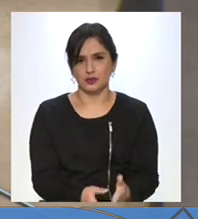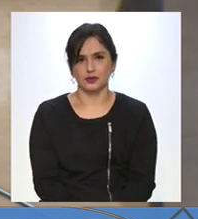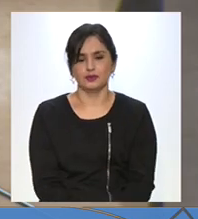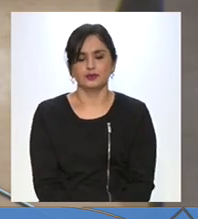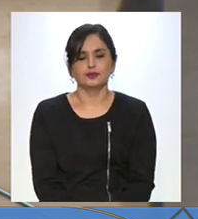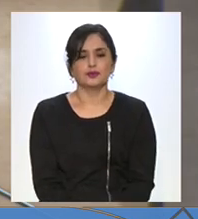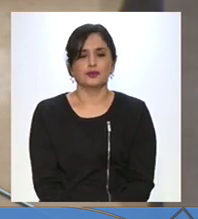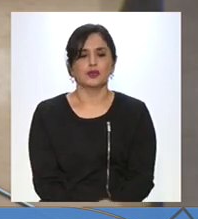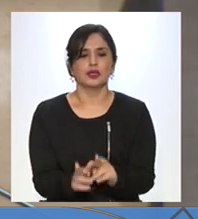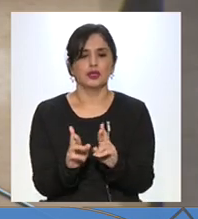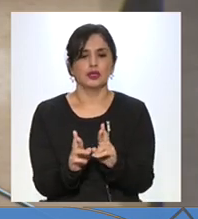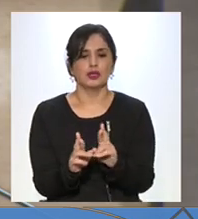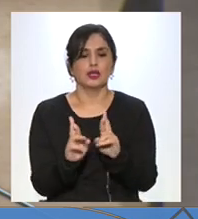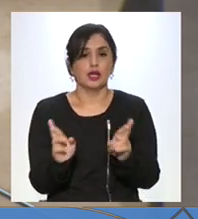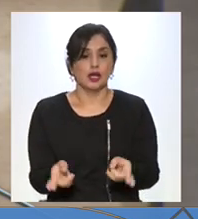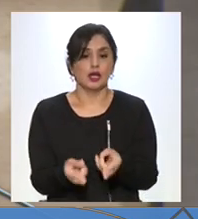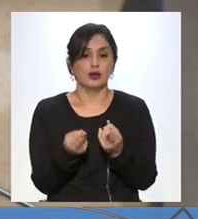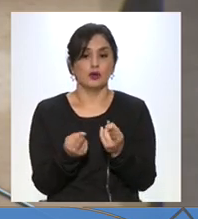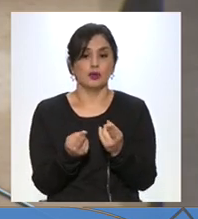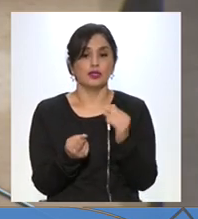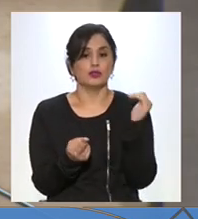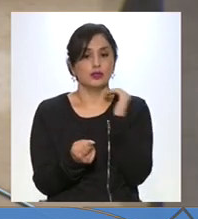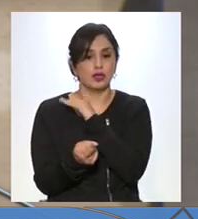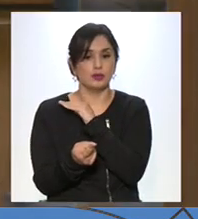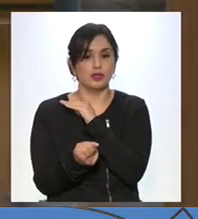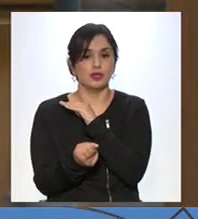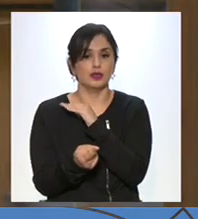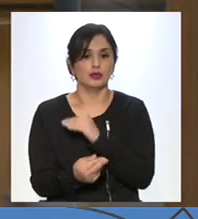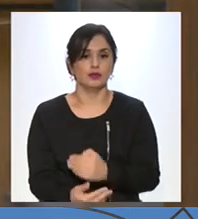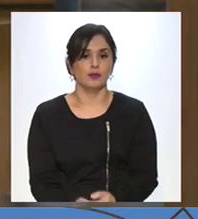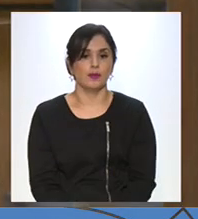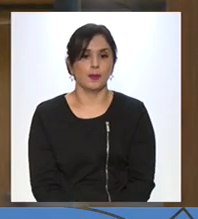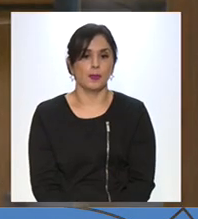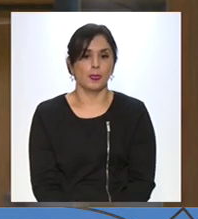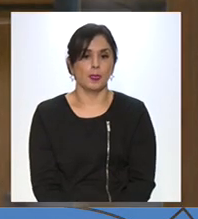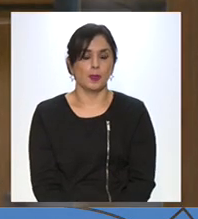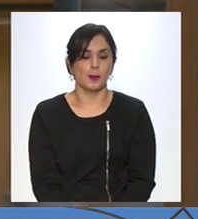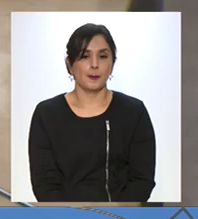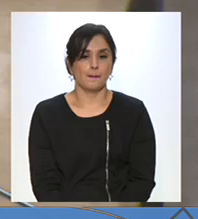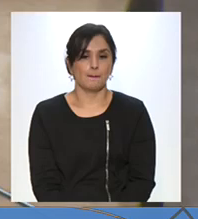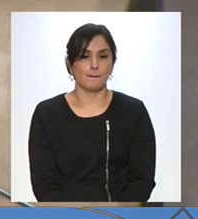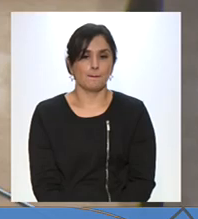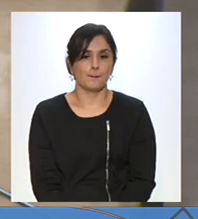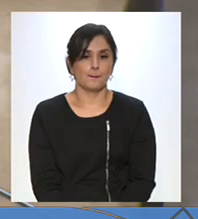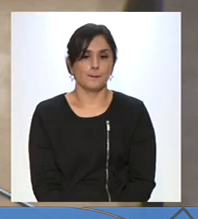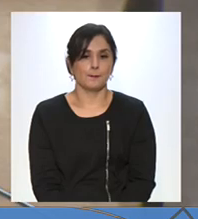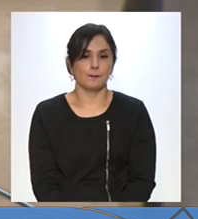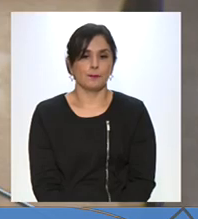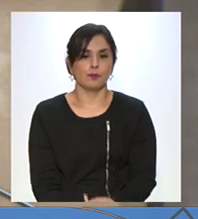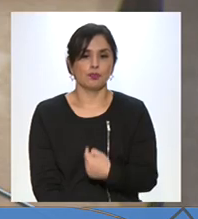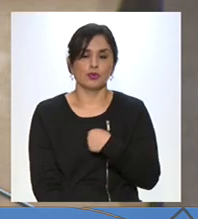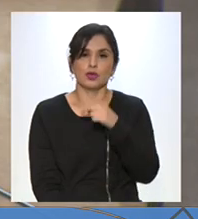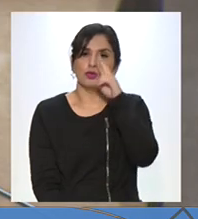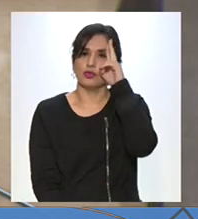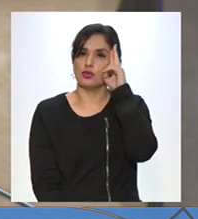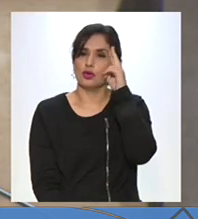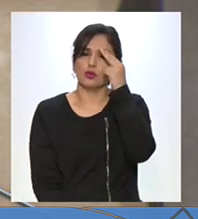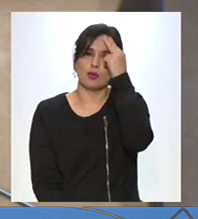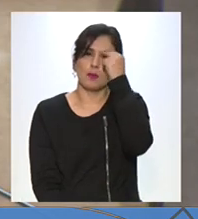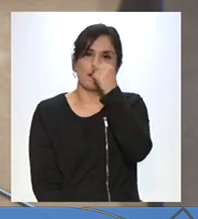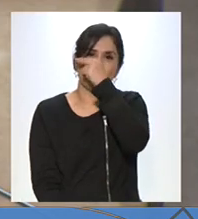La recuperación, hablaba de la recuperación rápida. Yo a propósito de IPOM, yo recuerdo que en el IPOM de marzo